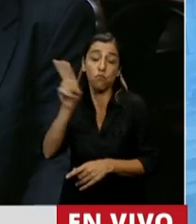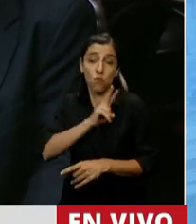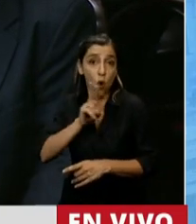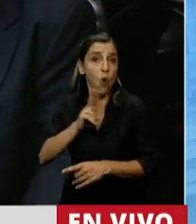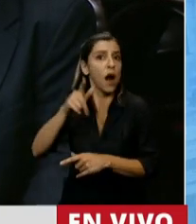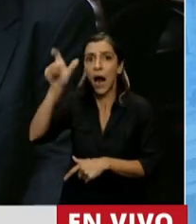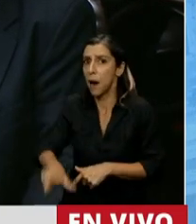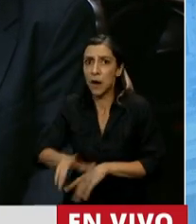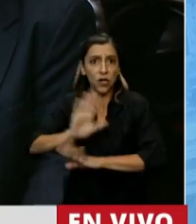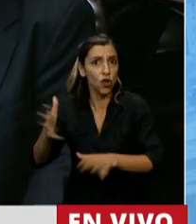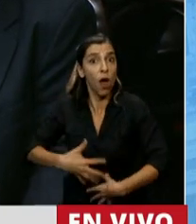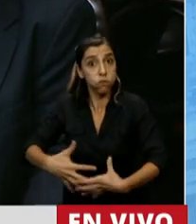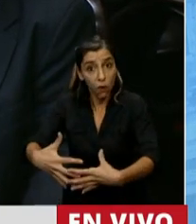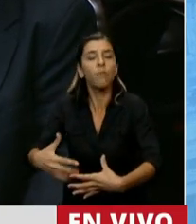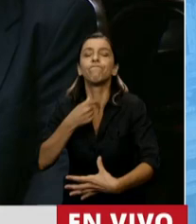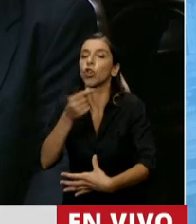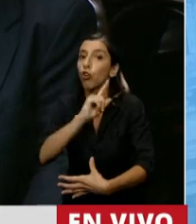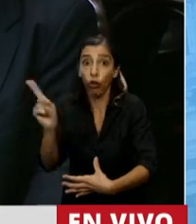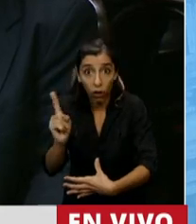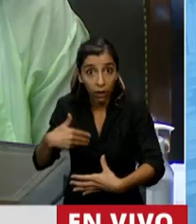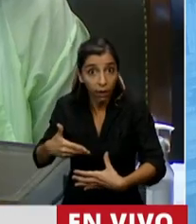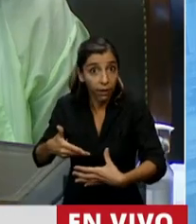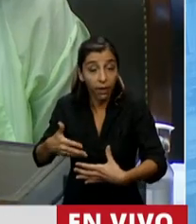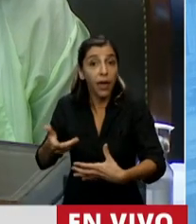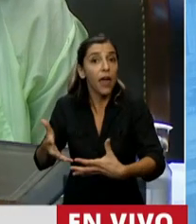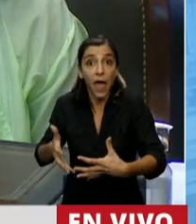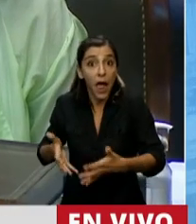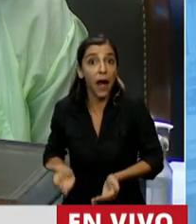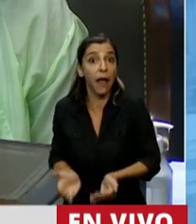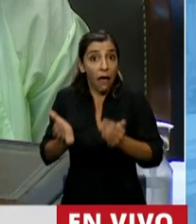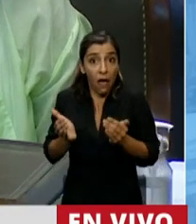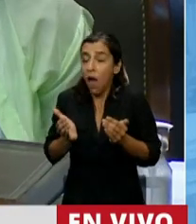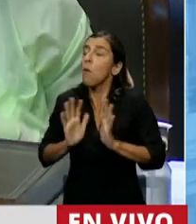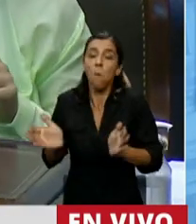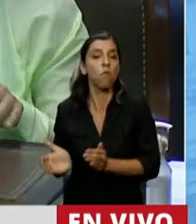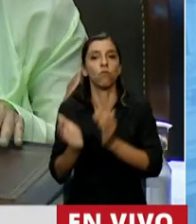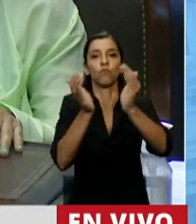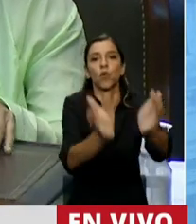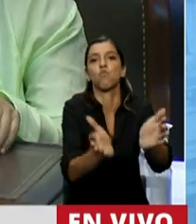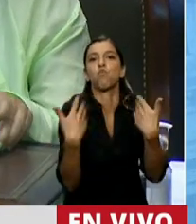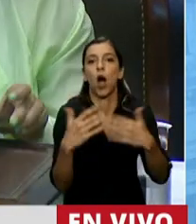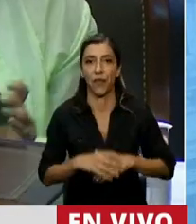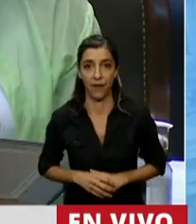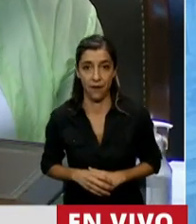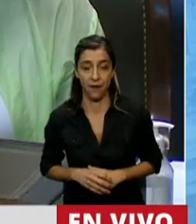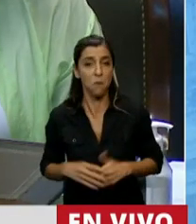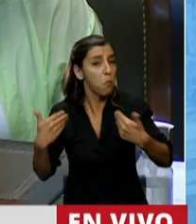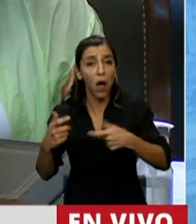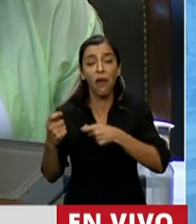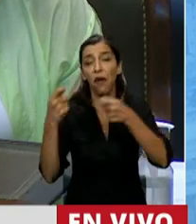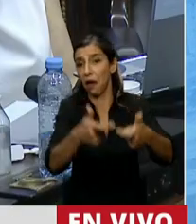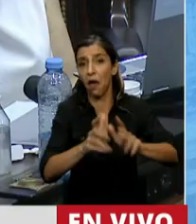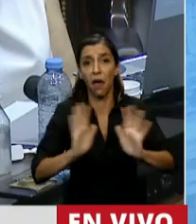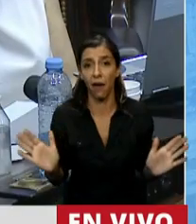que si no quiere tener su niño no quiere criarlo puede darlo el día que nazca porque a esa persona por nacer le damos la posibilidad